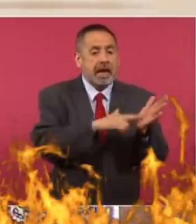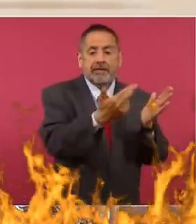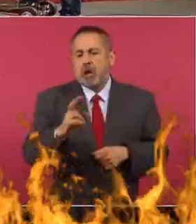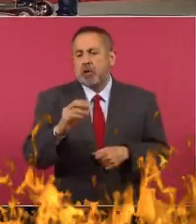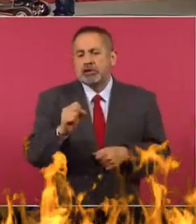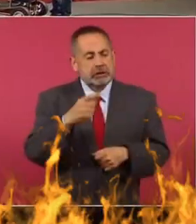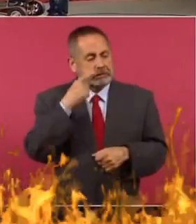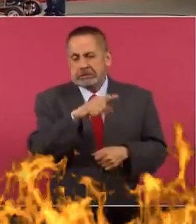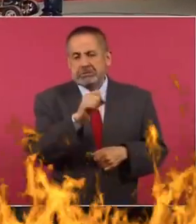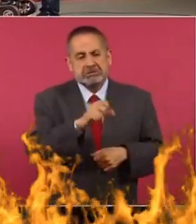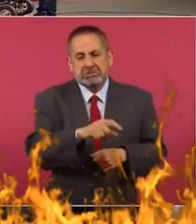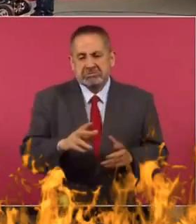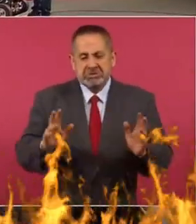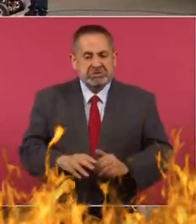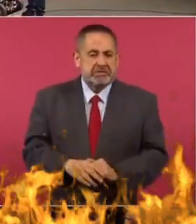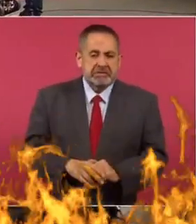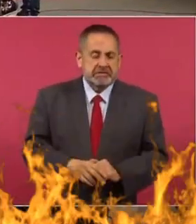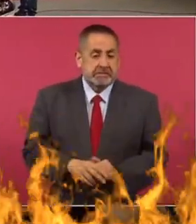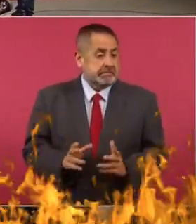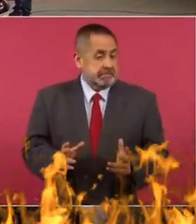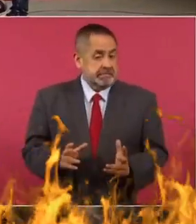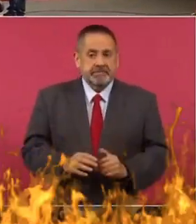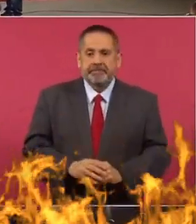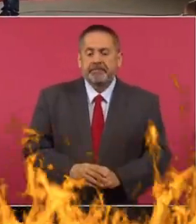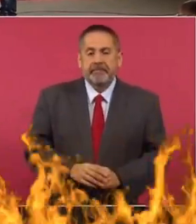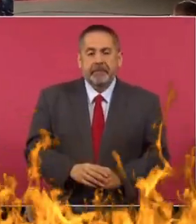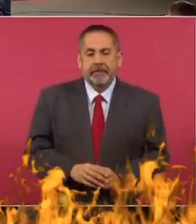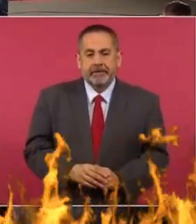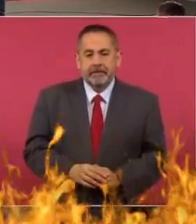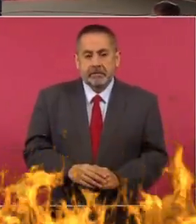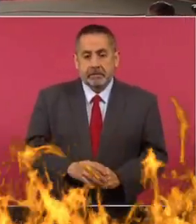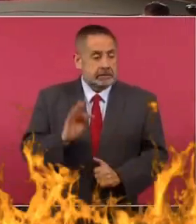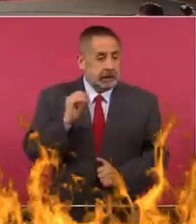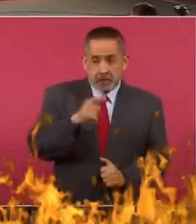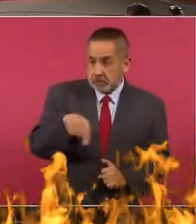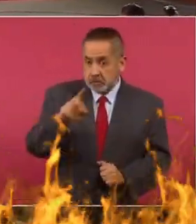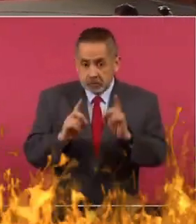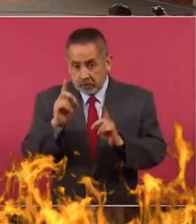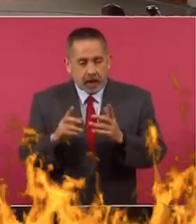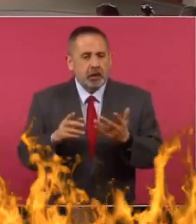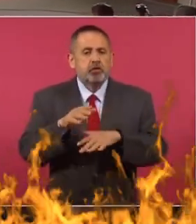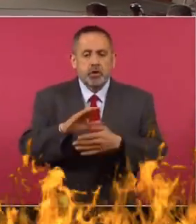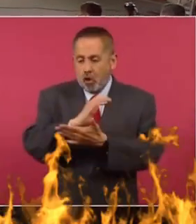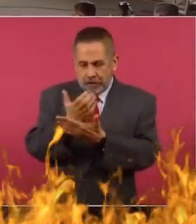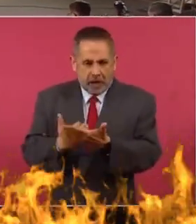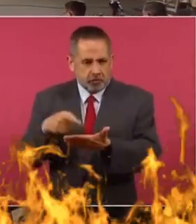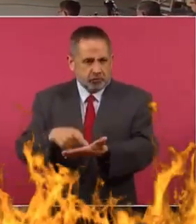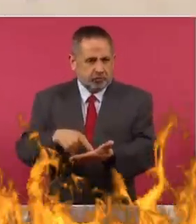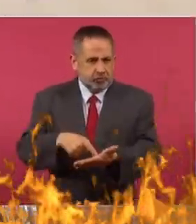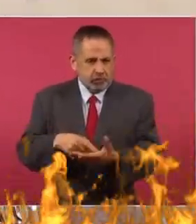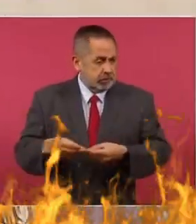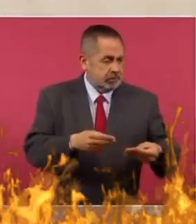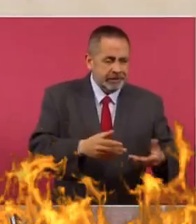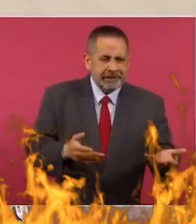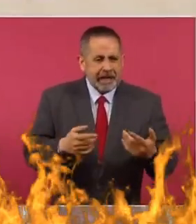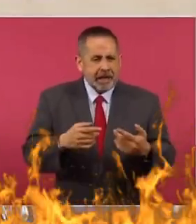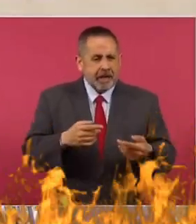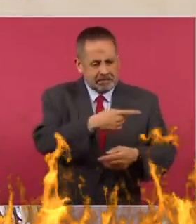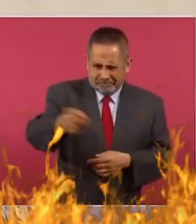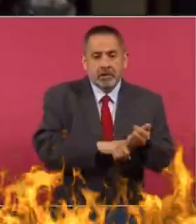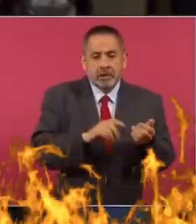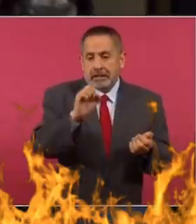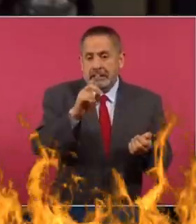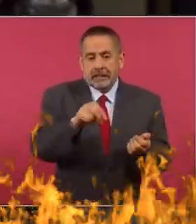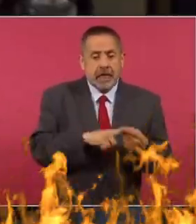no. Entonces, si tienen dudas sobre la adquisición, pues que se presente una